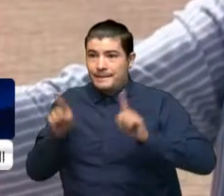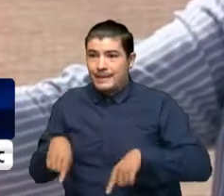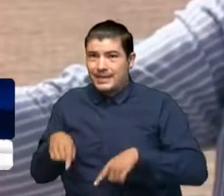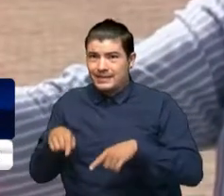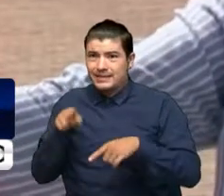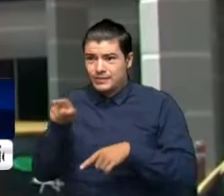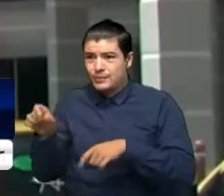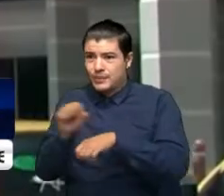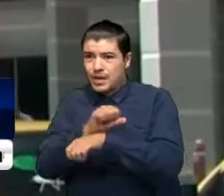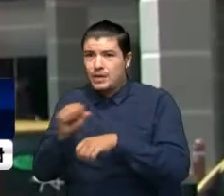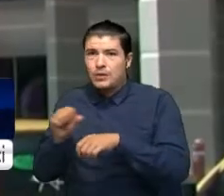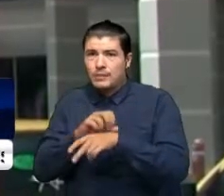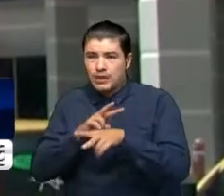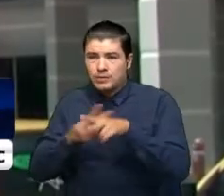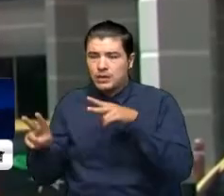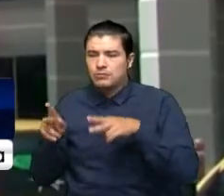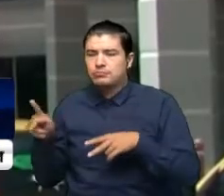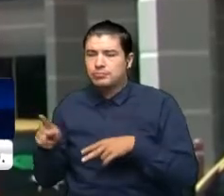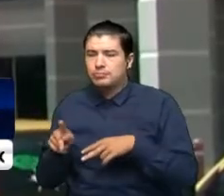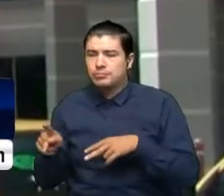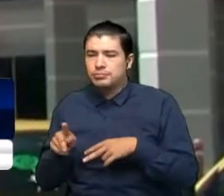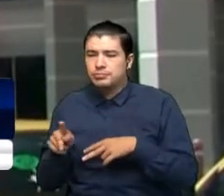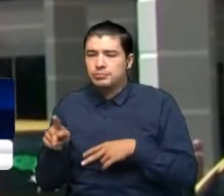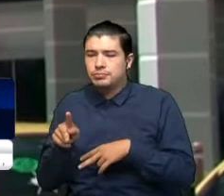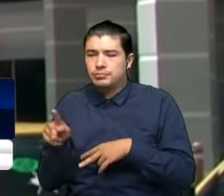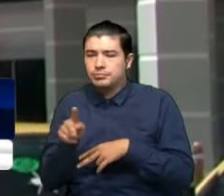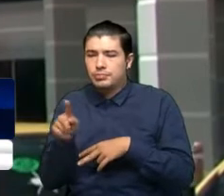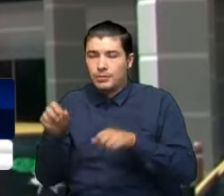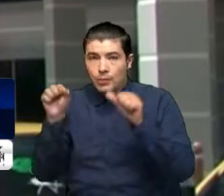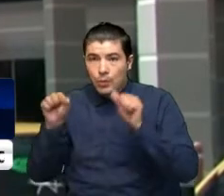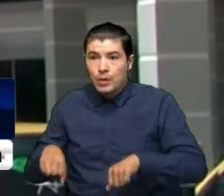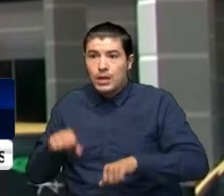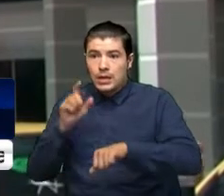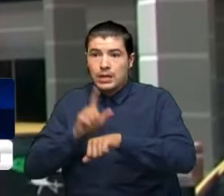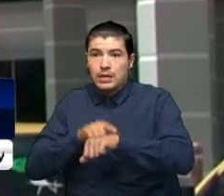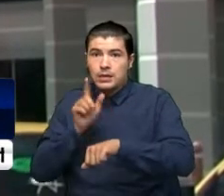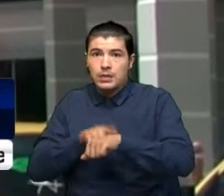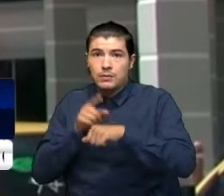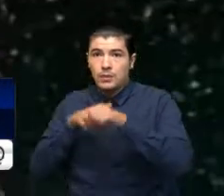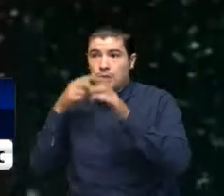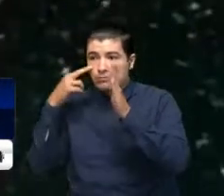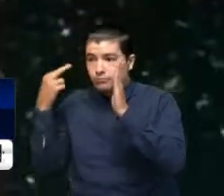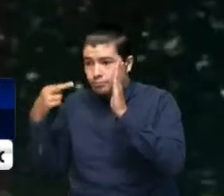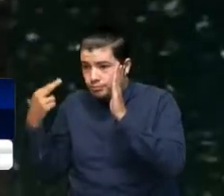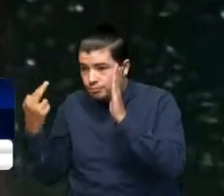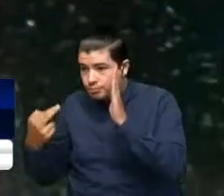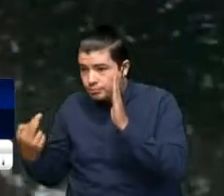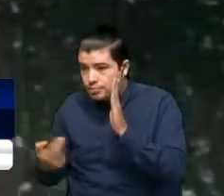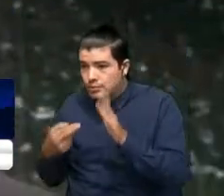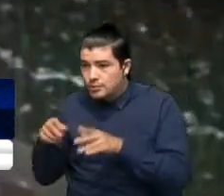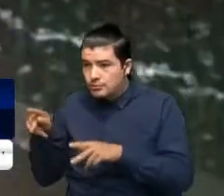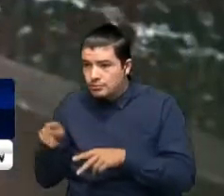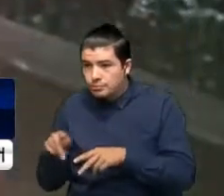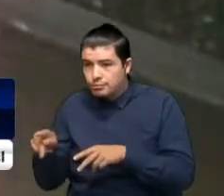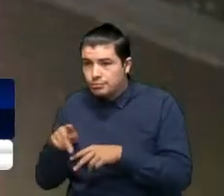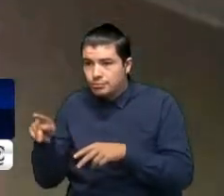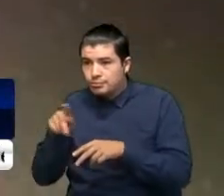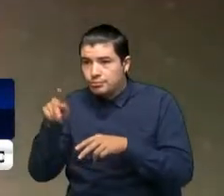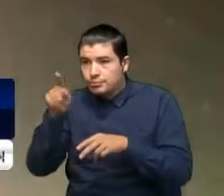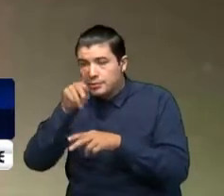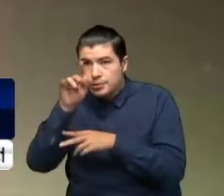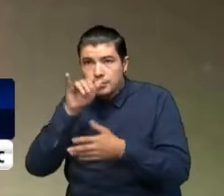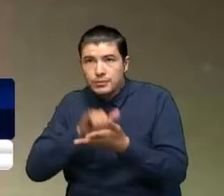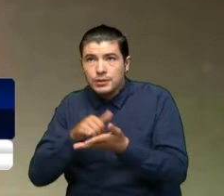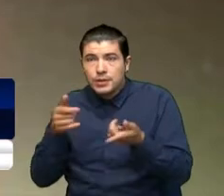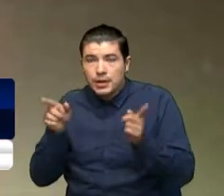el vehículo a cierta velocidad para ellos poder tener tiempo de esculcar a estos pasajeros y también